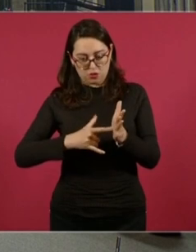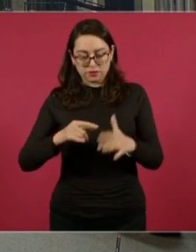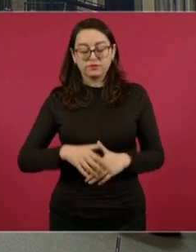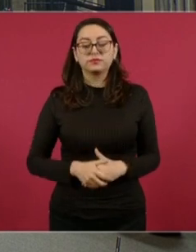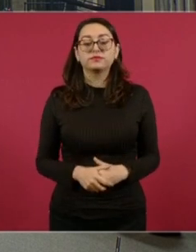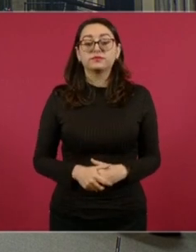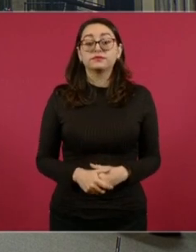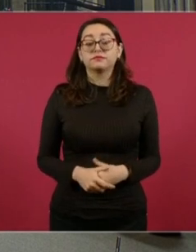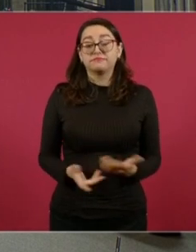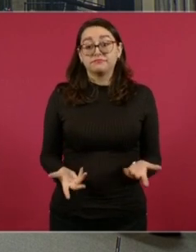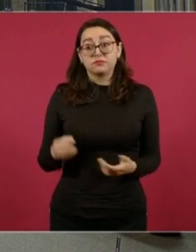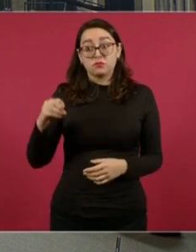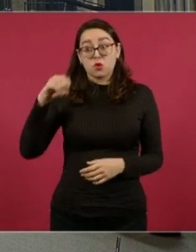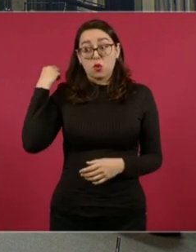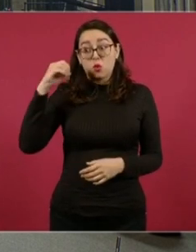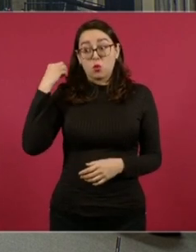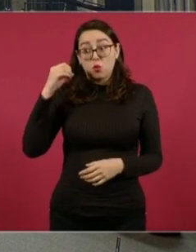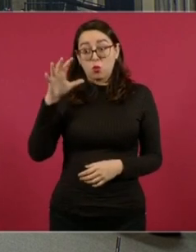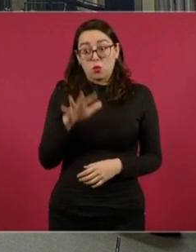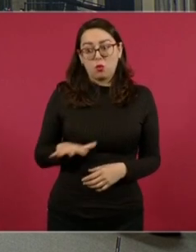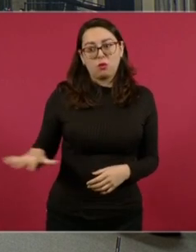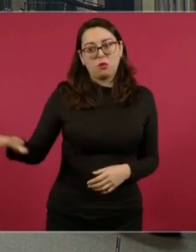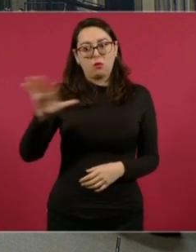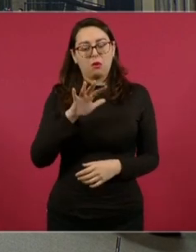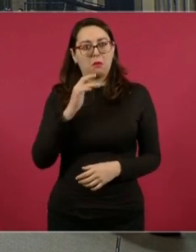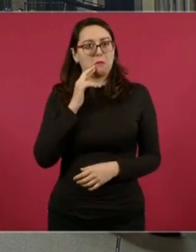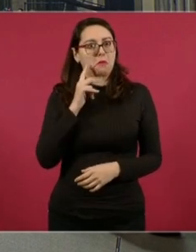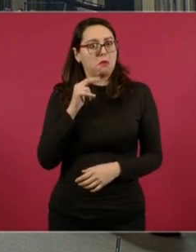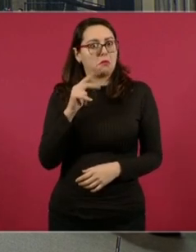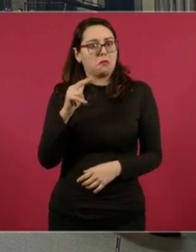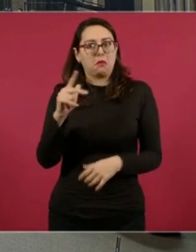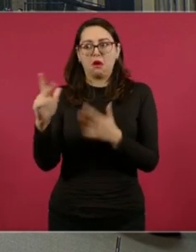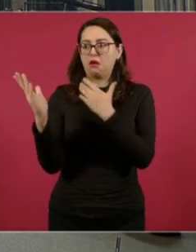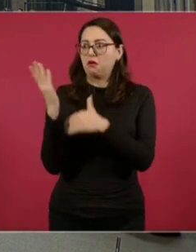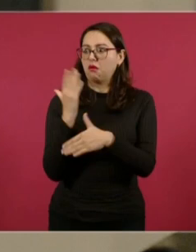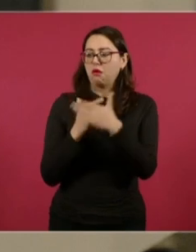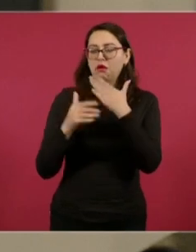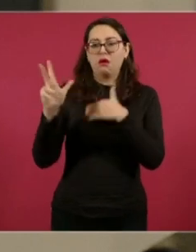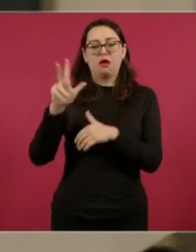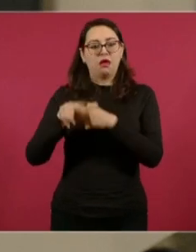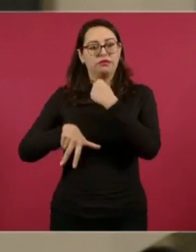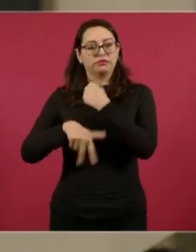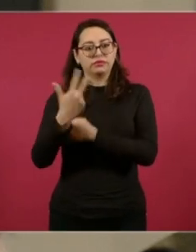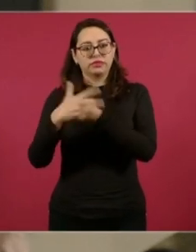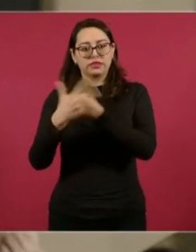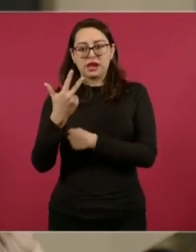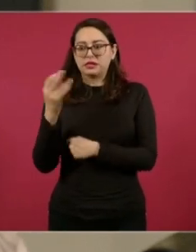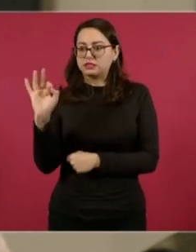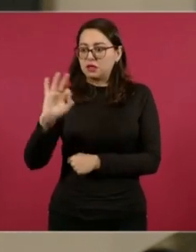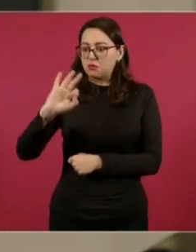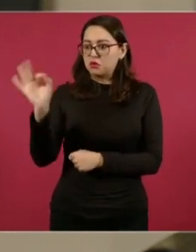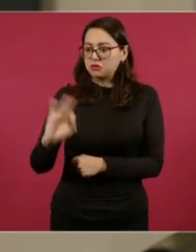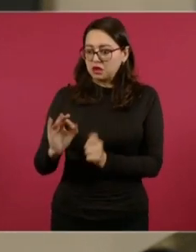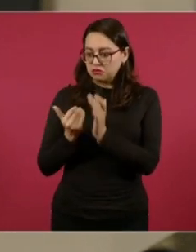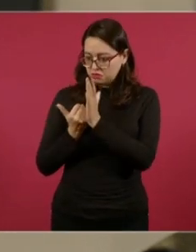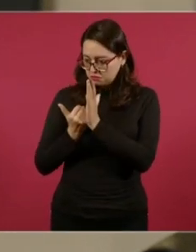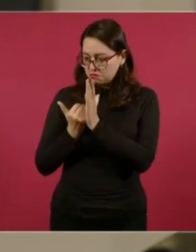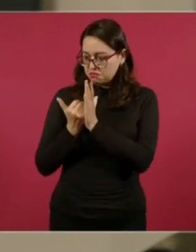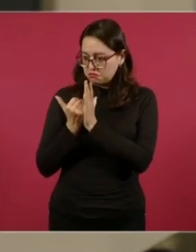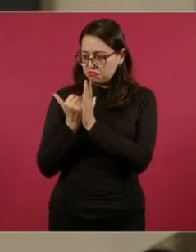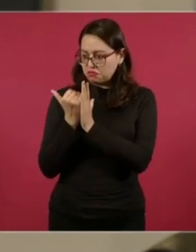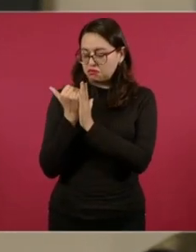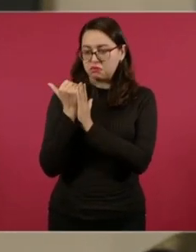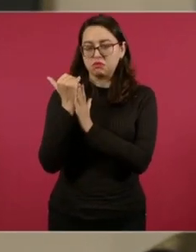2023. Oaxaca estamos creciendo por ahí del 13%. Creo que podemos dejar de ser una carga para el país, los oaxaqueños.